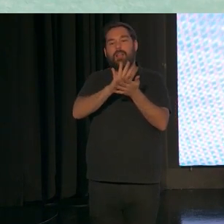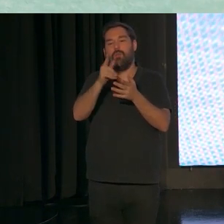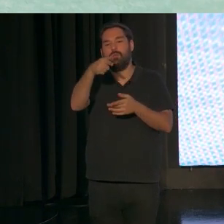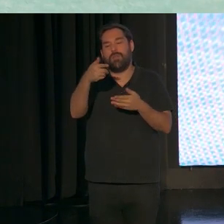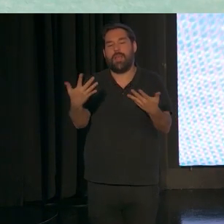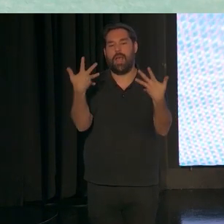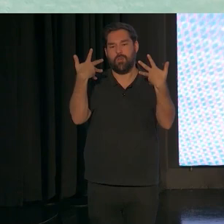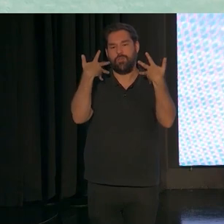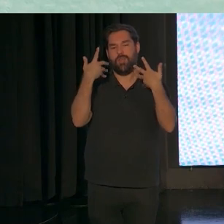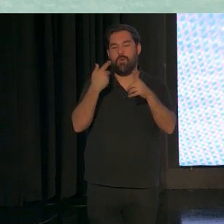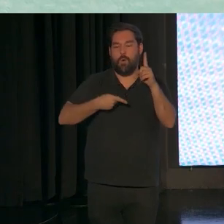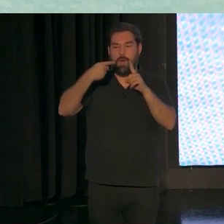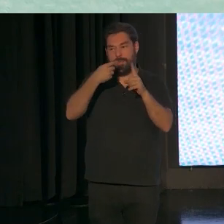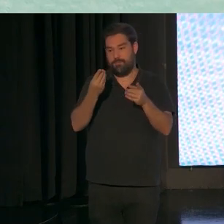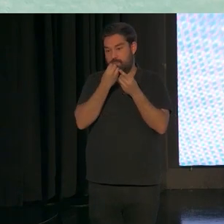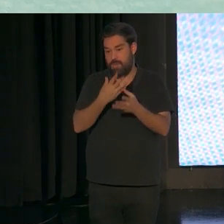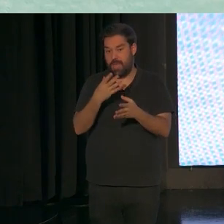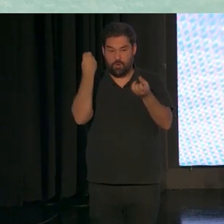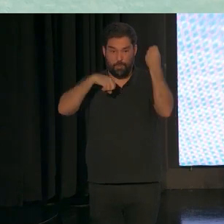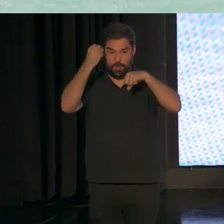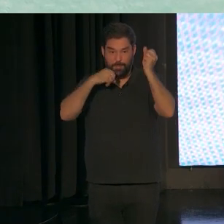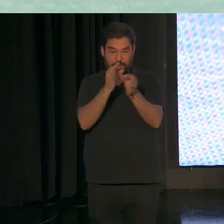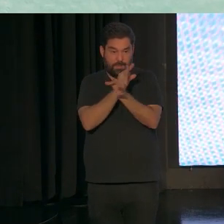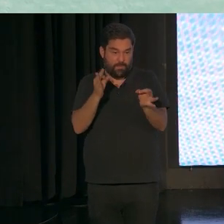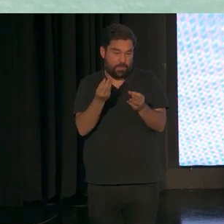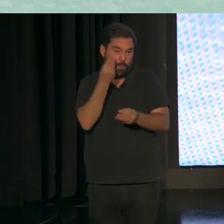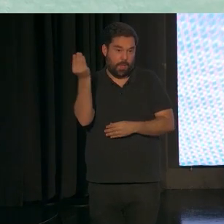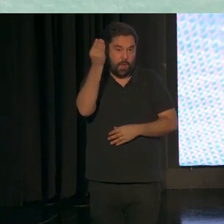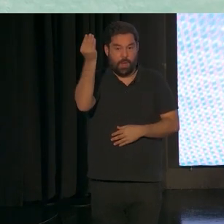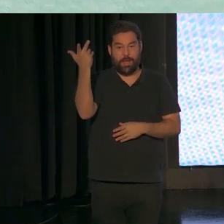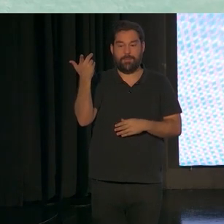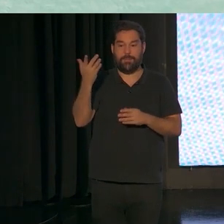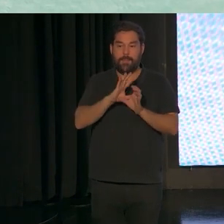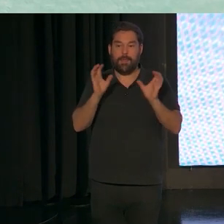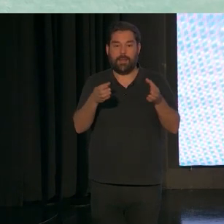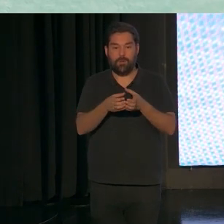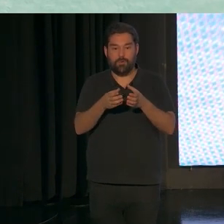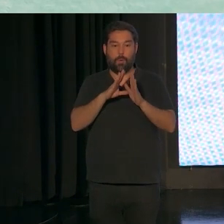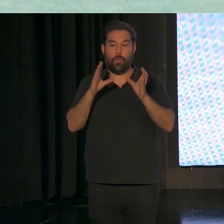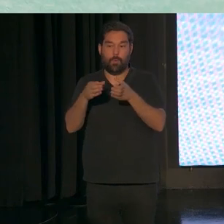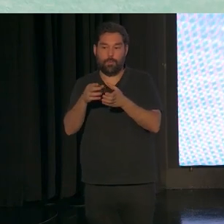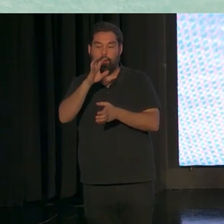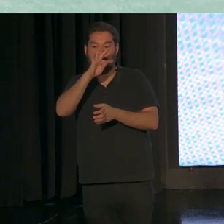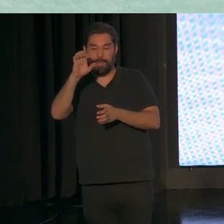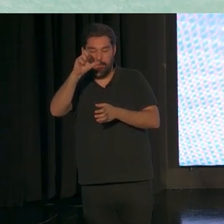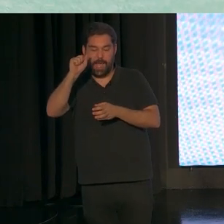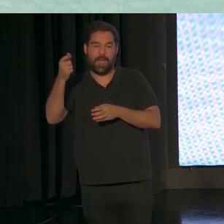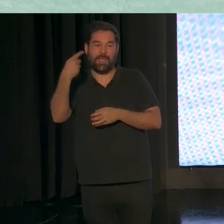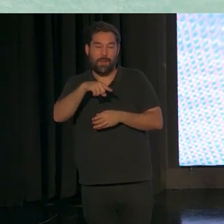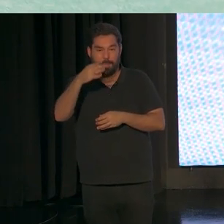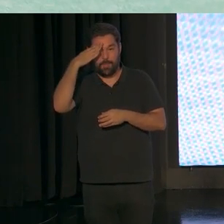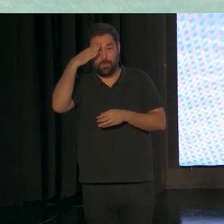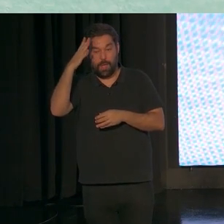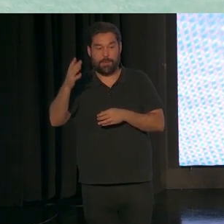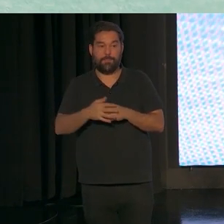usted le funcione para hacerlo en clase importante una reunión con el equipo tea Y la tutora el martes 17 de Octubre y hasta aquí me